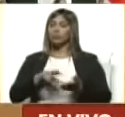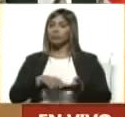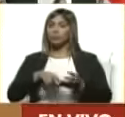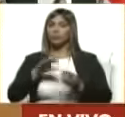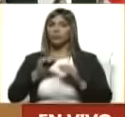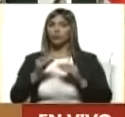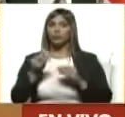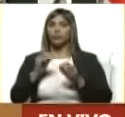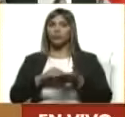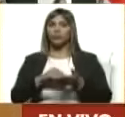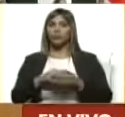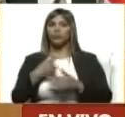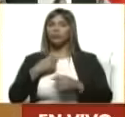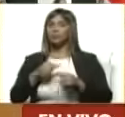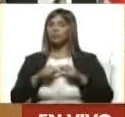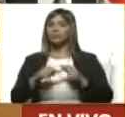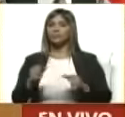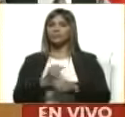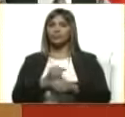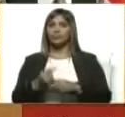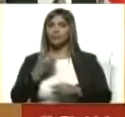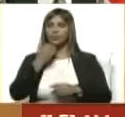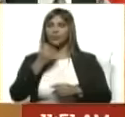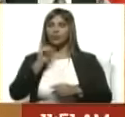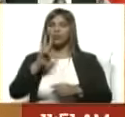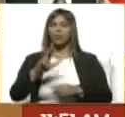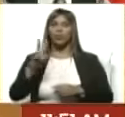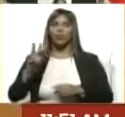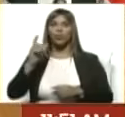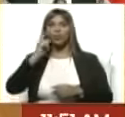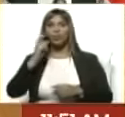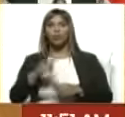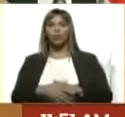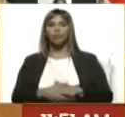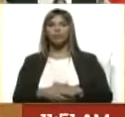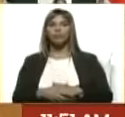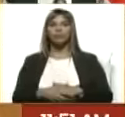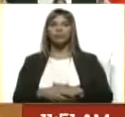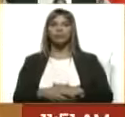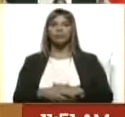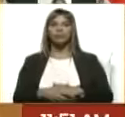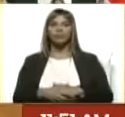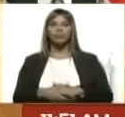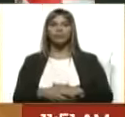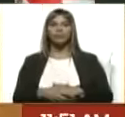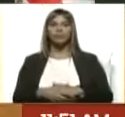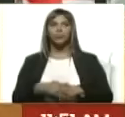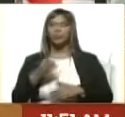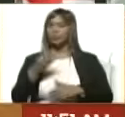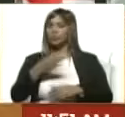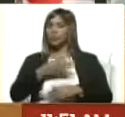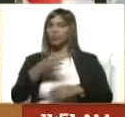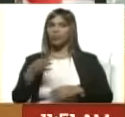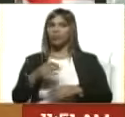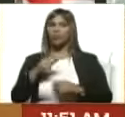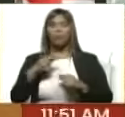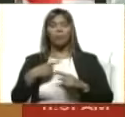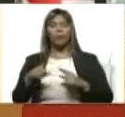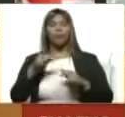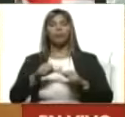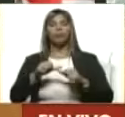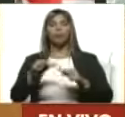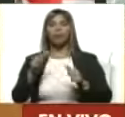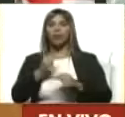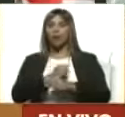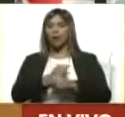saben, que hay que seguir trabajando. Nos quedan 32 días, ¿verdad? Sí. 32 días. Tenemos un número extraordinario, pero hay que seguir trabajando.